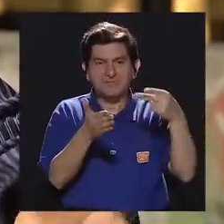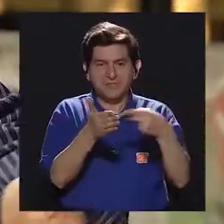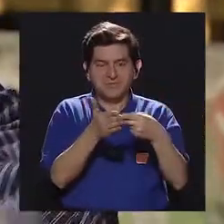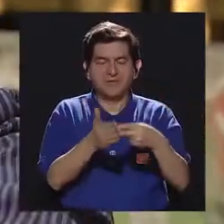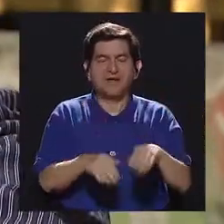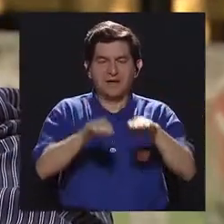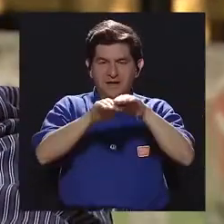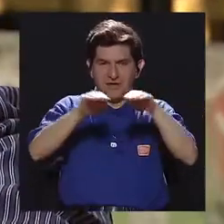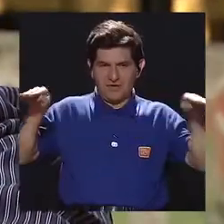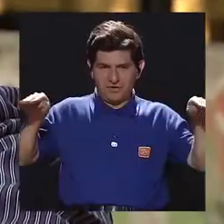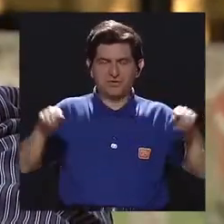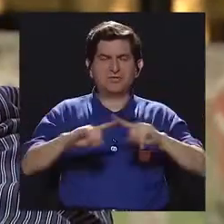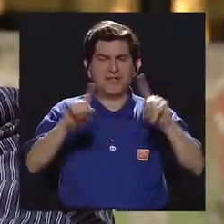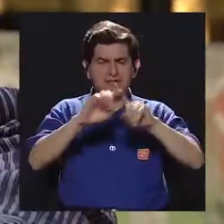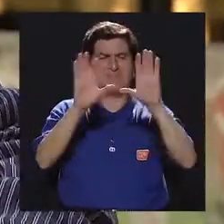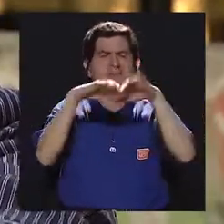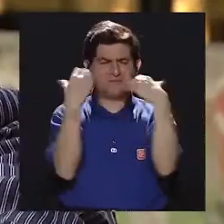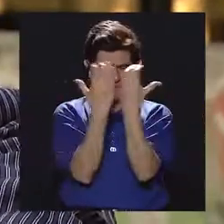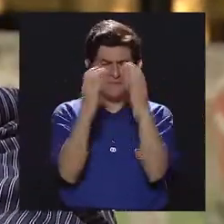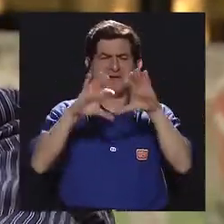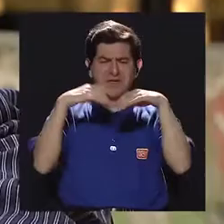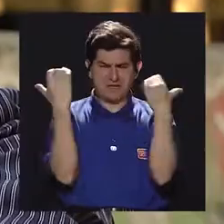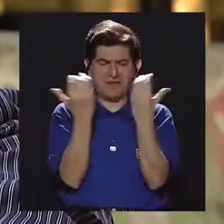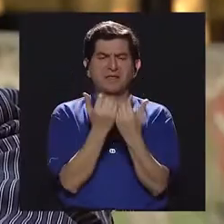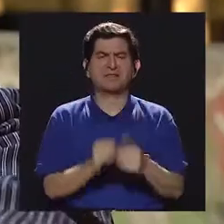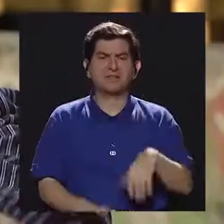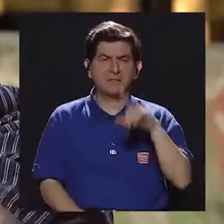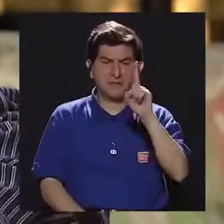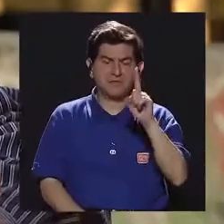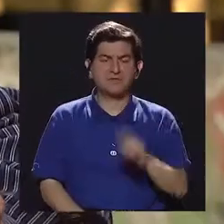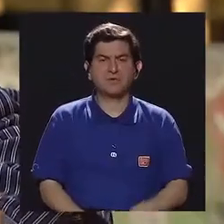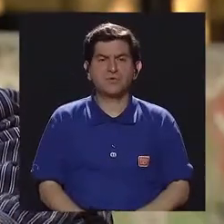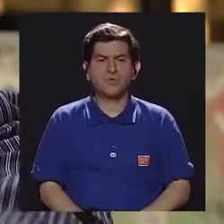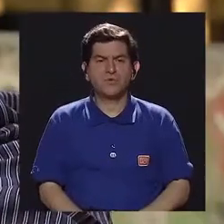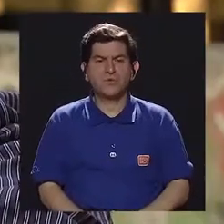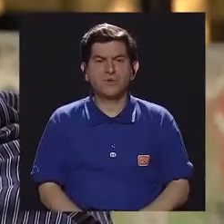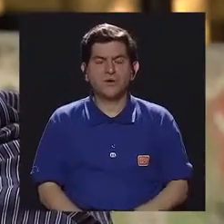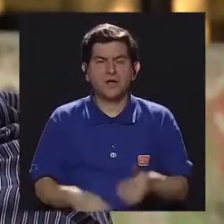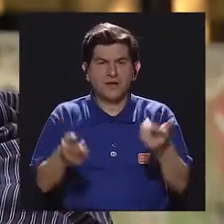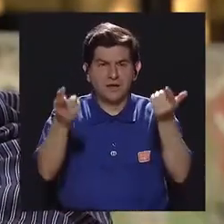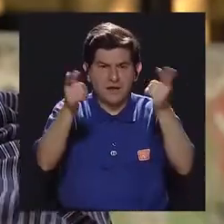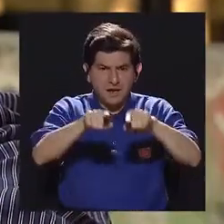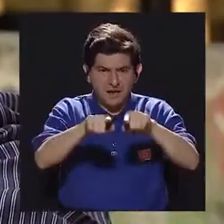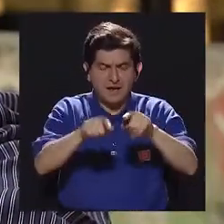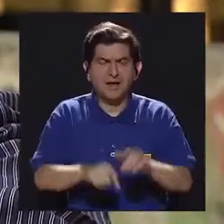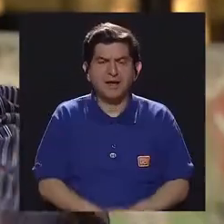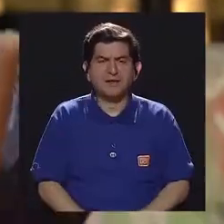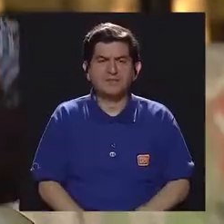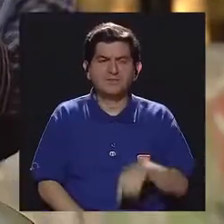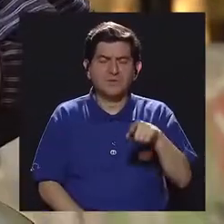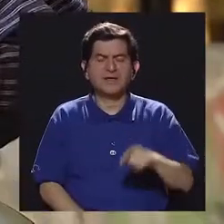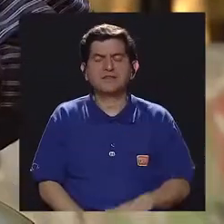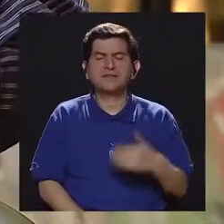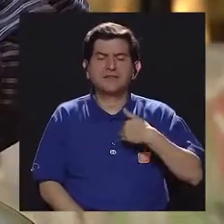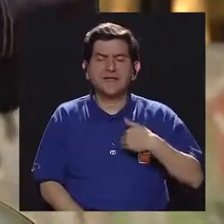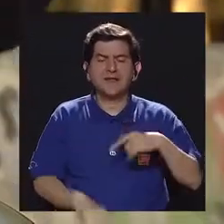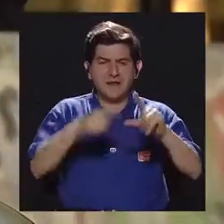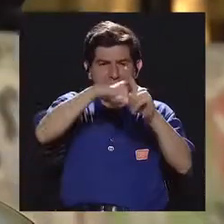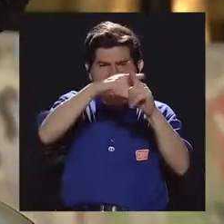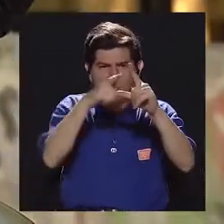muela horizontal. Hay varias clasificaciones. Hay una que es por posición, que es la de Winter, y entonces es